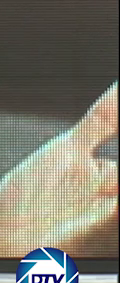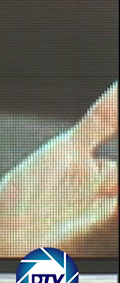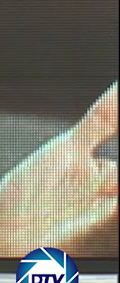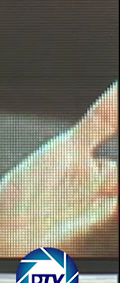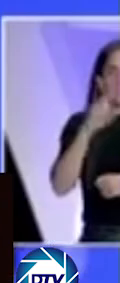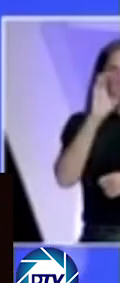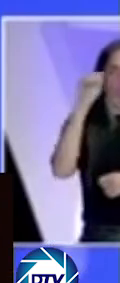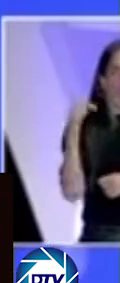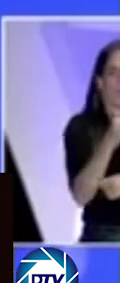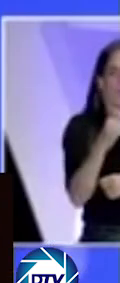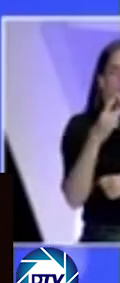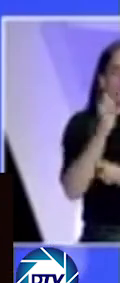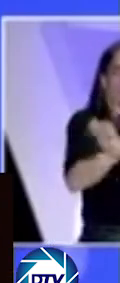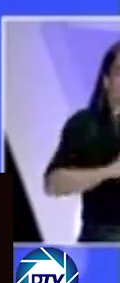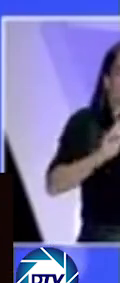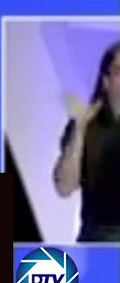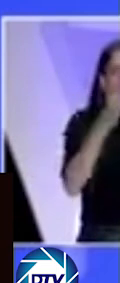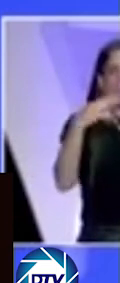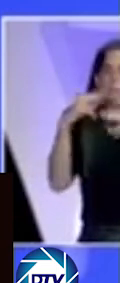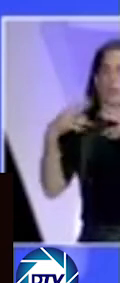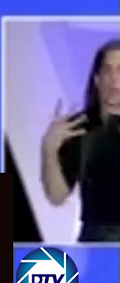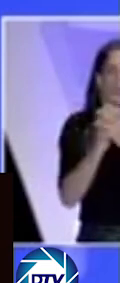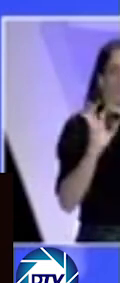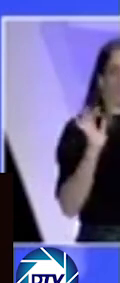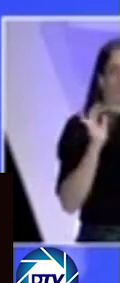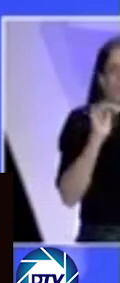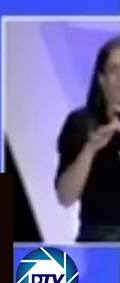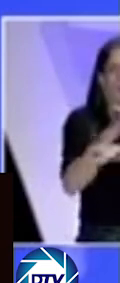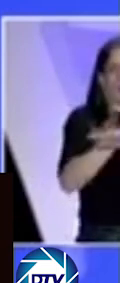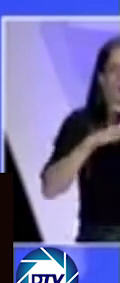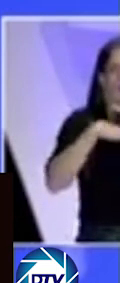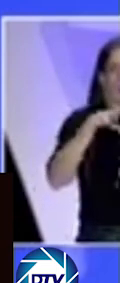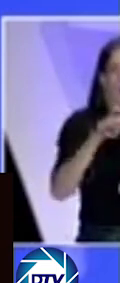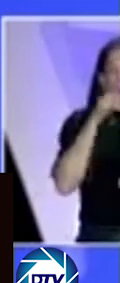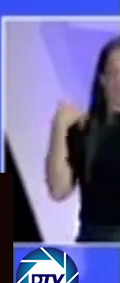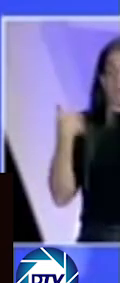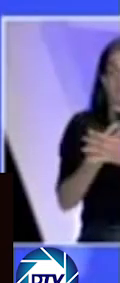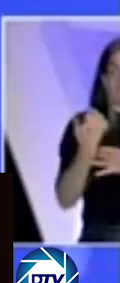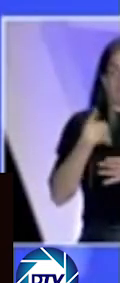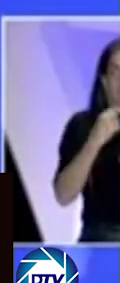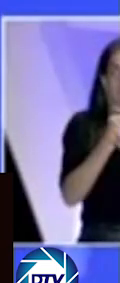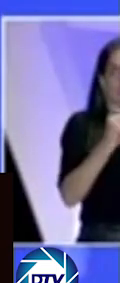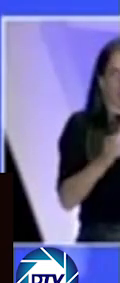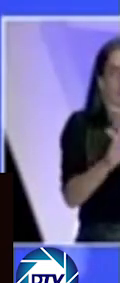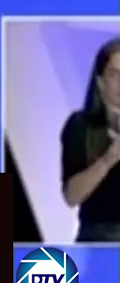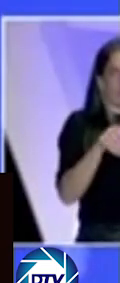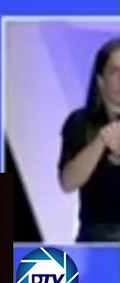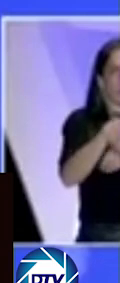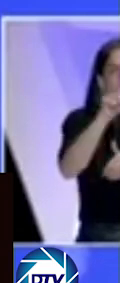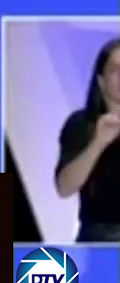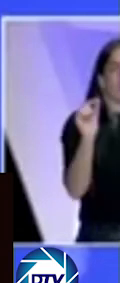el gobierno pretende prohibir los vuelos nacionales pretende reducir por ley la jornada laboral lo cual sería un auténtico